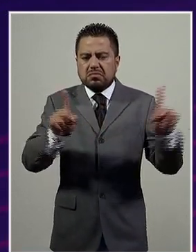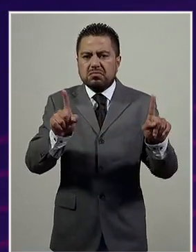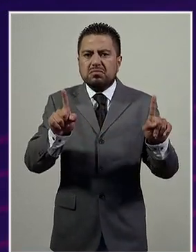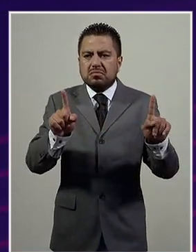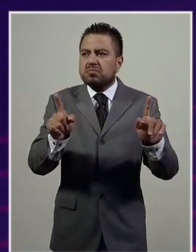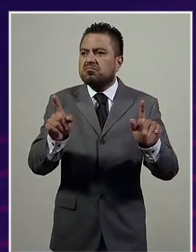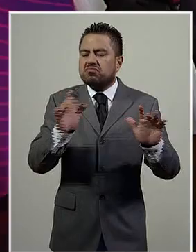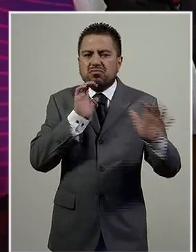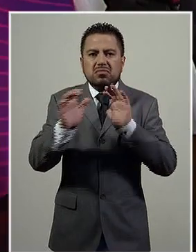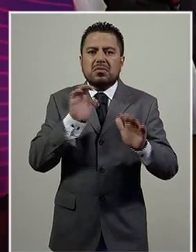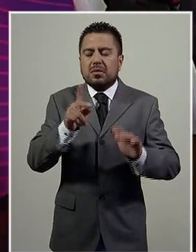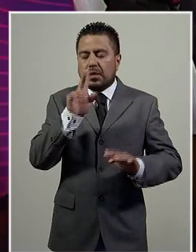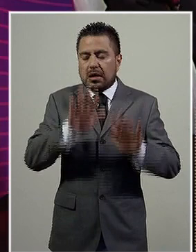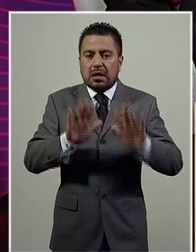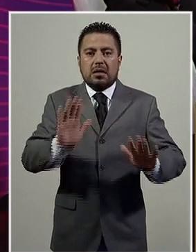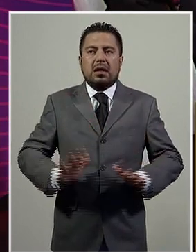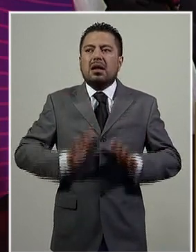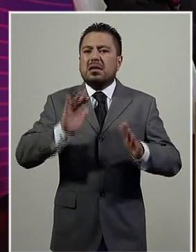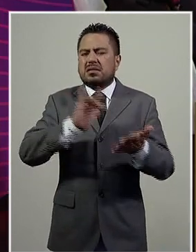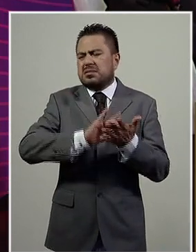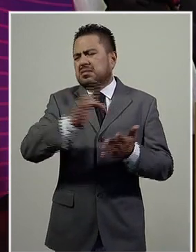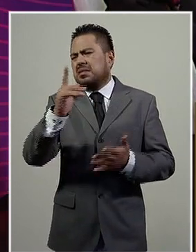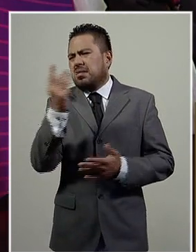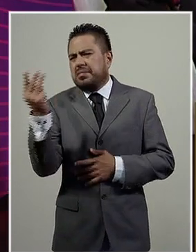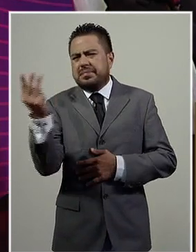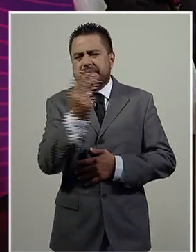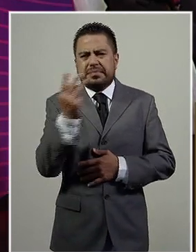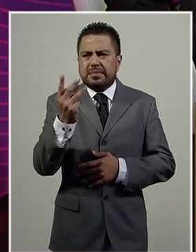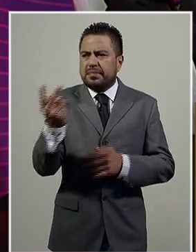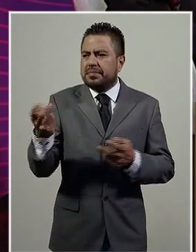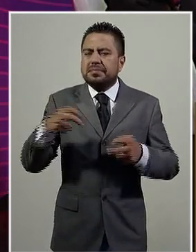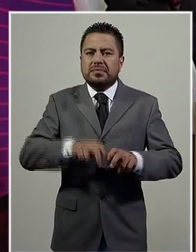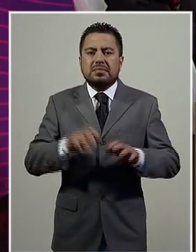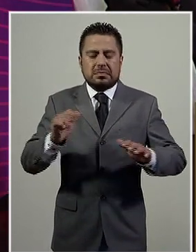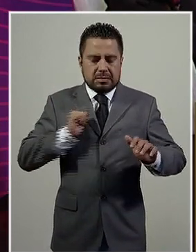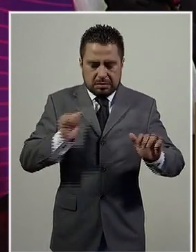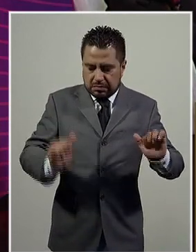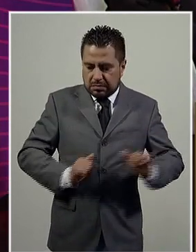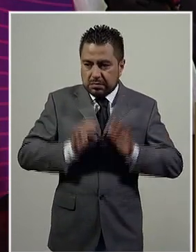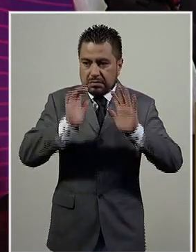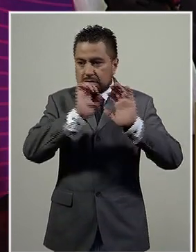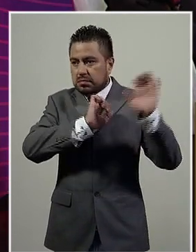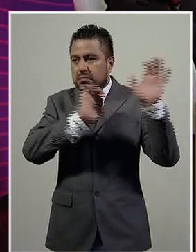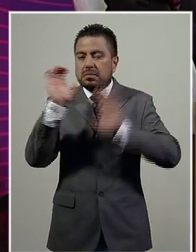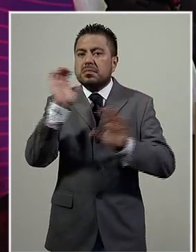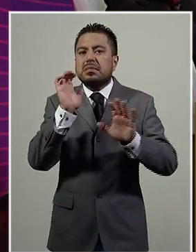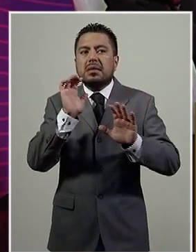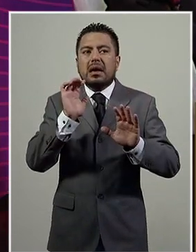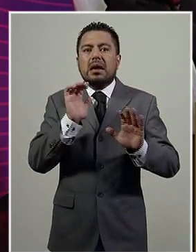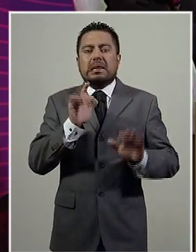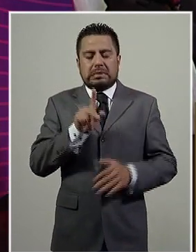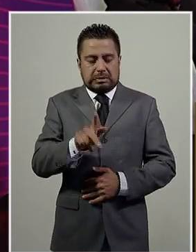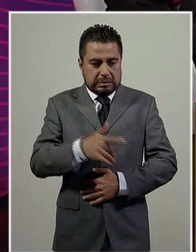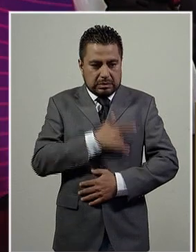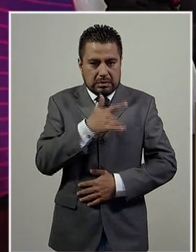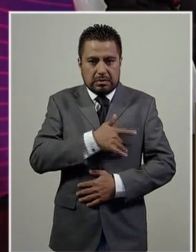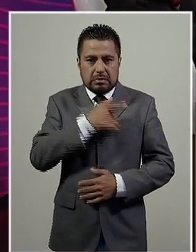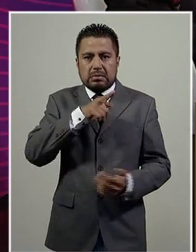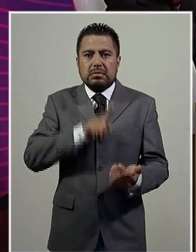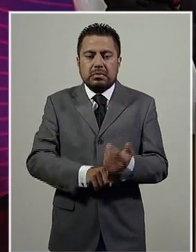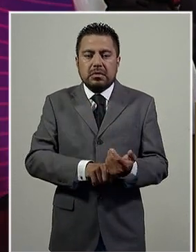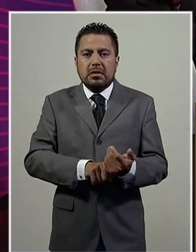lo que sorprende, muchas gracias a los tres por estar aquí, lo que sorprende mucho es que pareciera